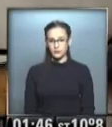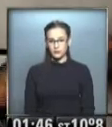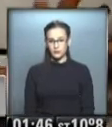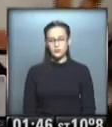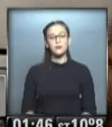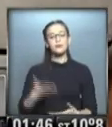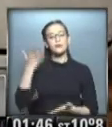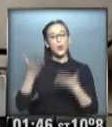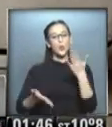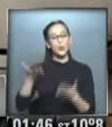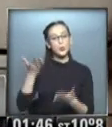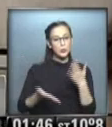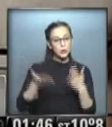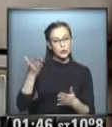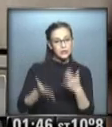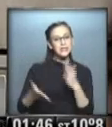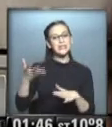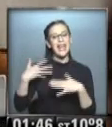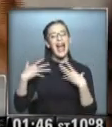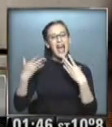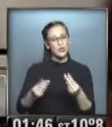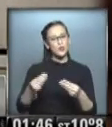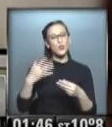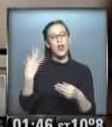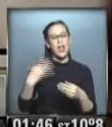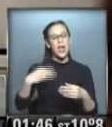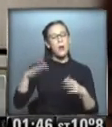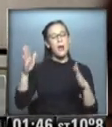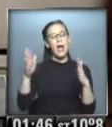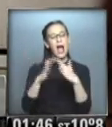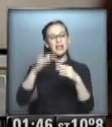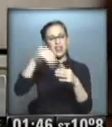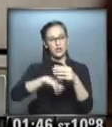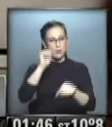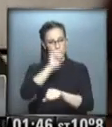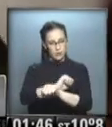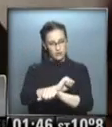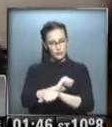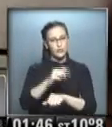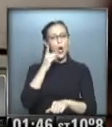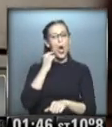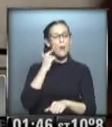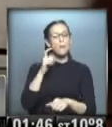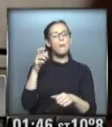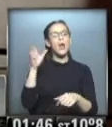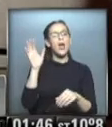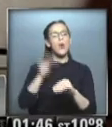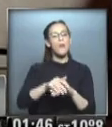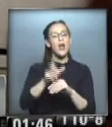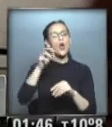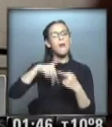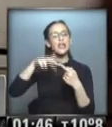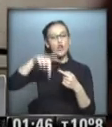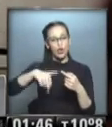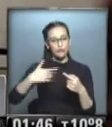La justicia le concedió el beneficio de prisión domiciliaria a Omar Chaván, exgerenciador del boliche Cromañón, a raíz de su delicado estado de